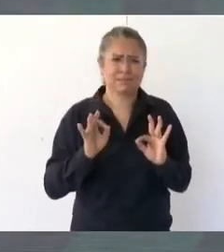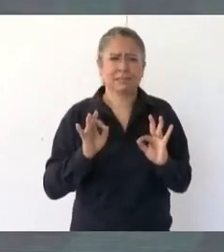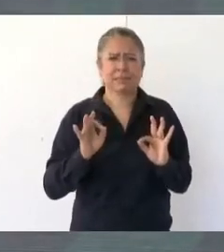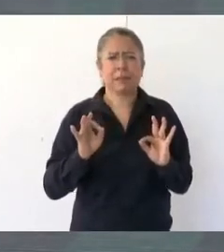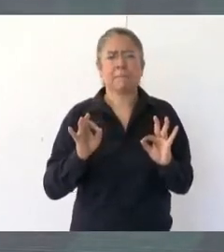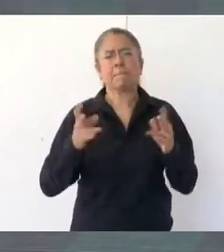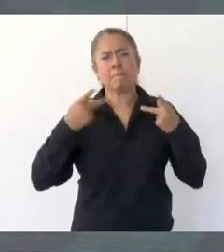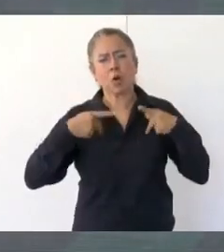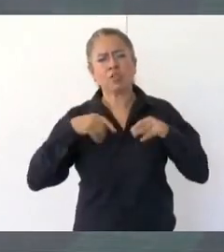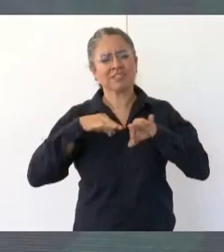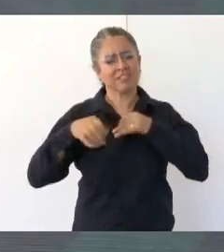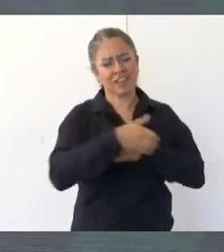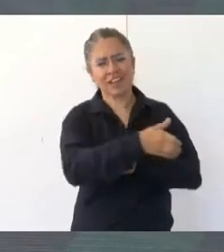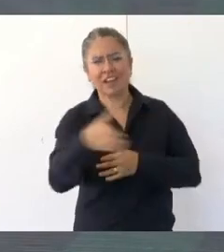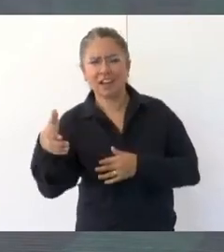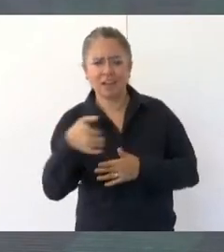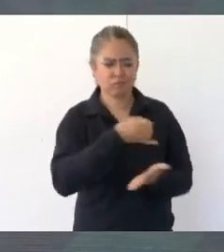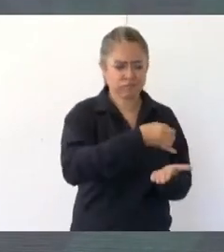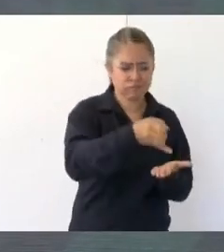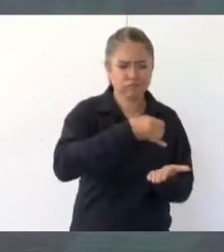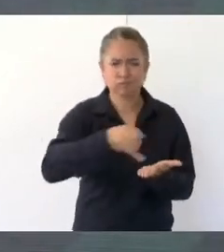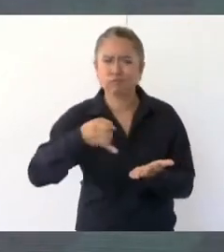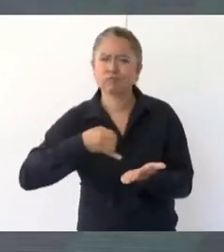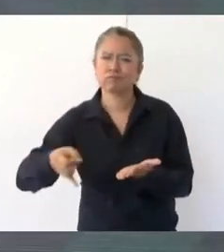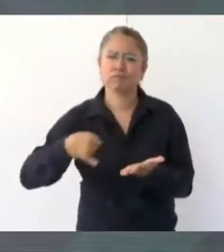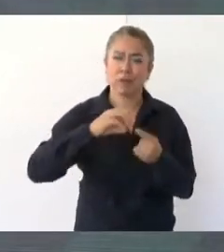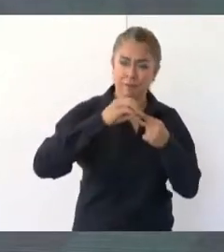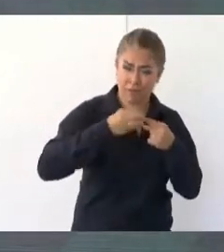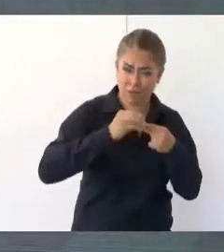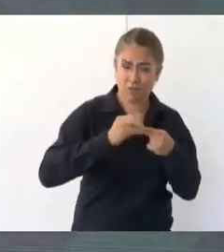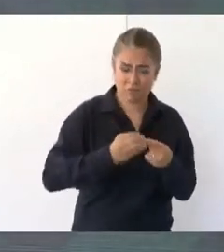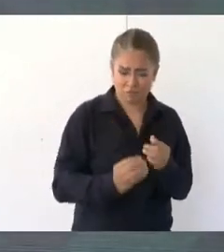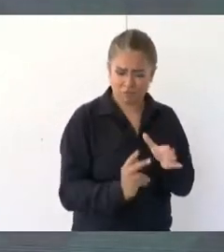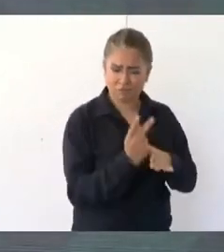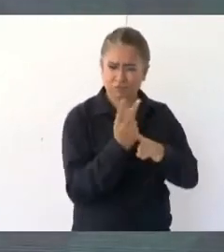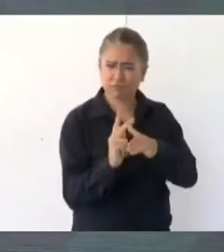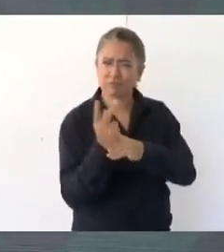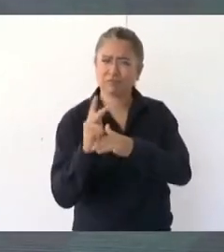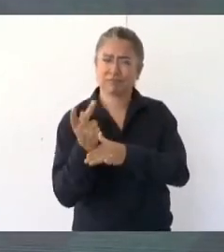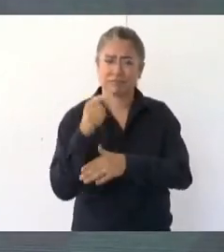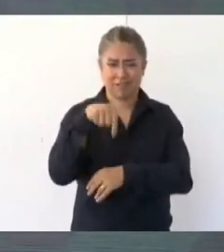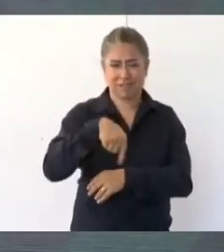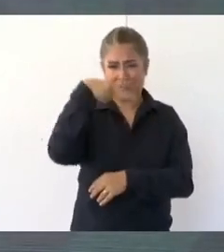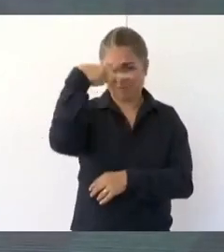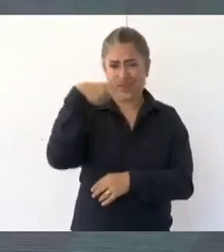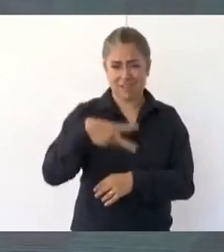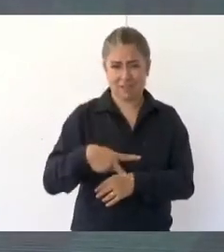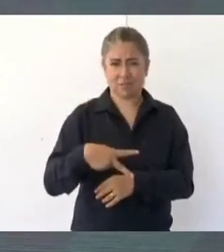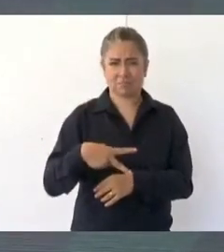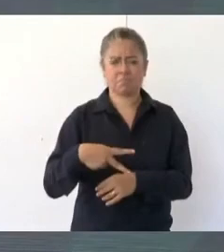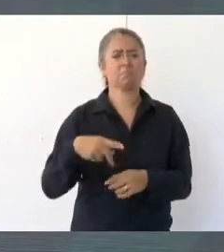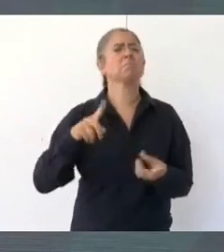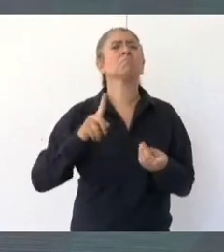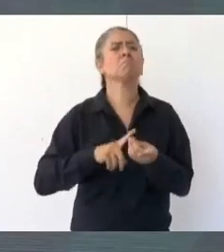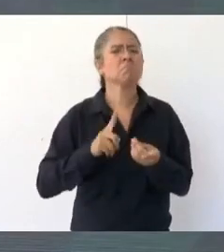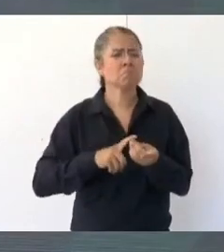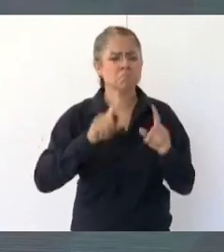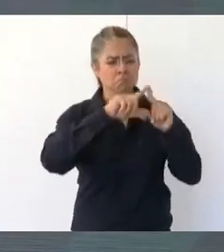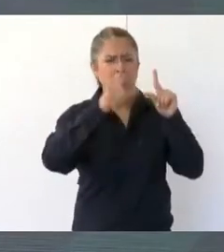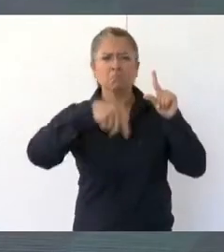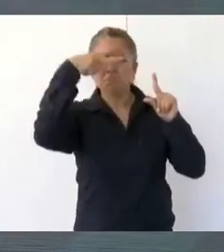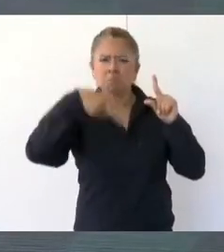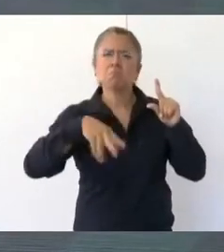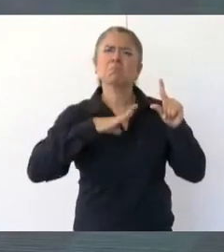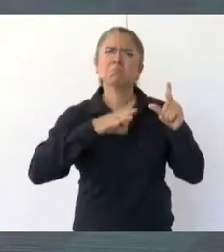de frijol. ¿En dónde se produce el frijol? En México: Nayarit,